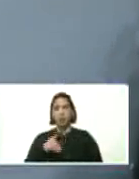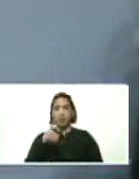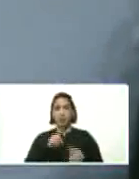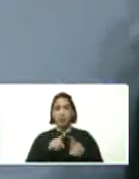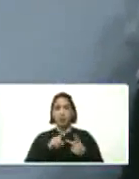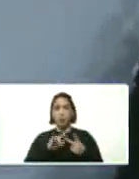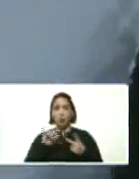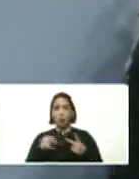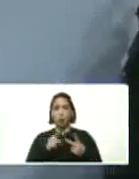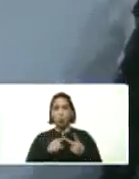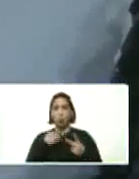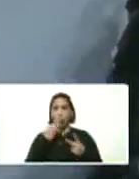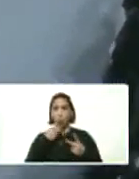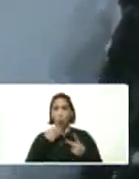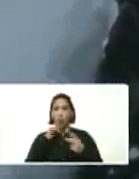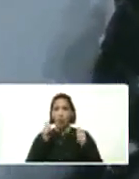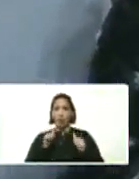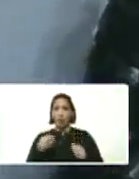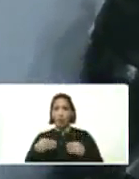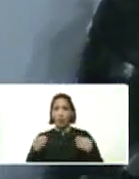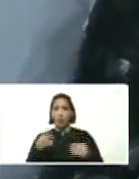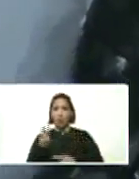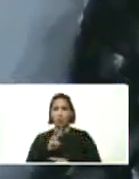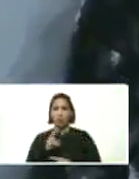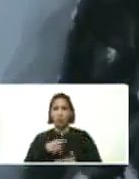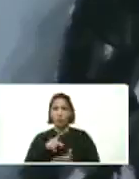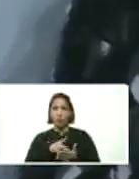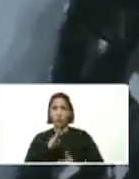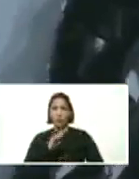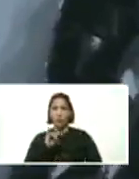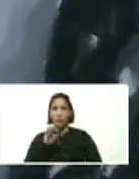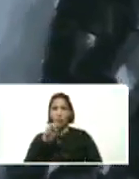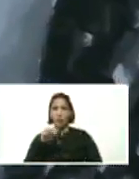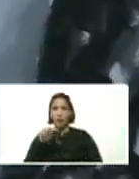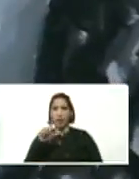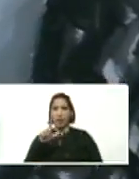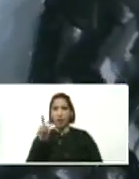Linares, jóvenes artistas plásticos venezolanos, participantes de la Bienal del Sur.